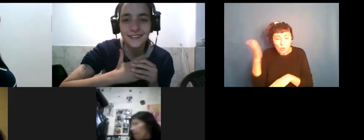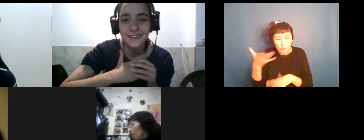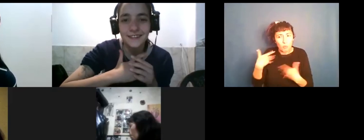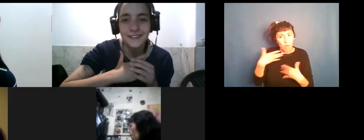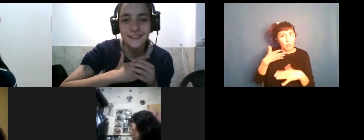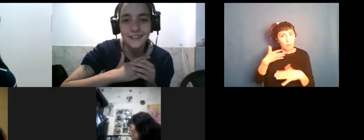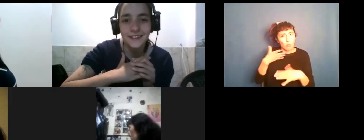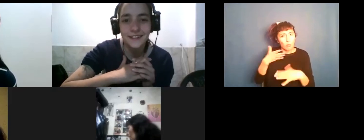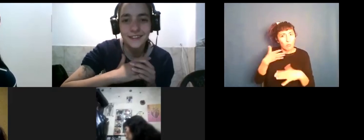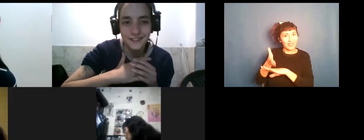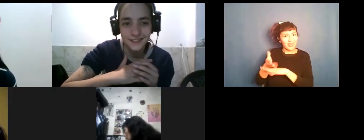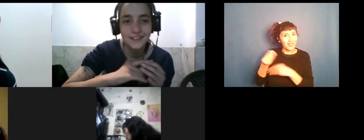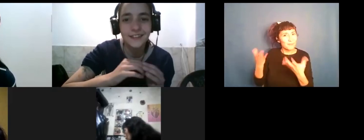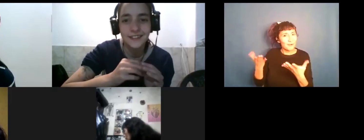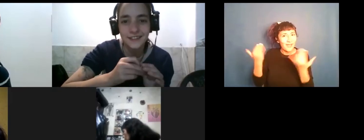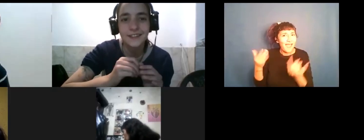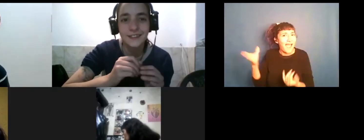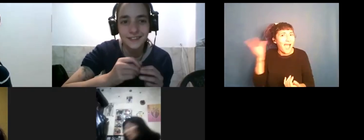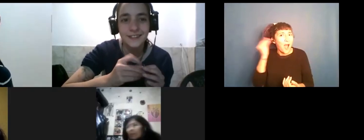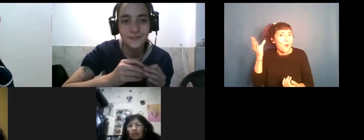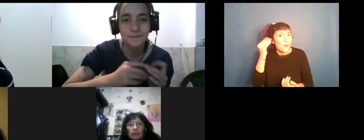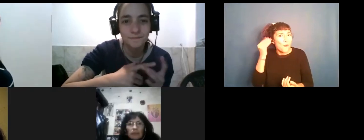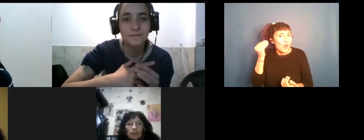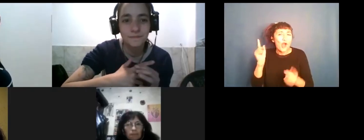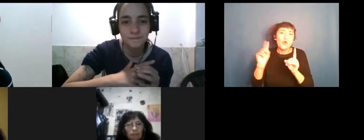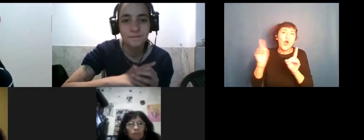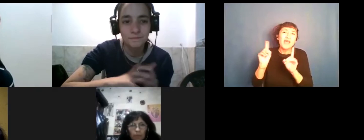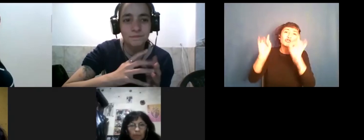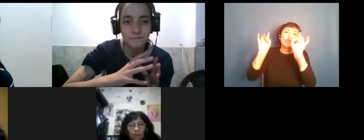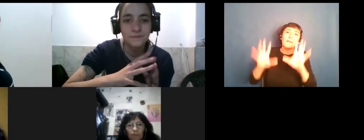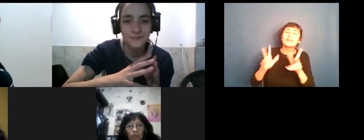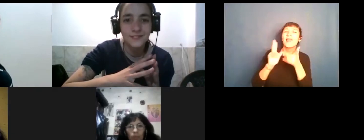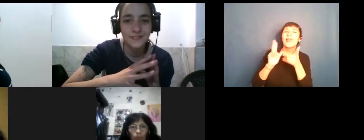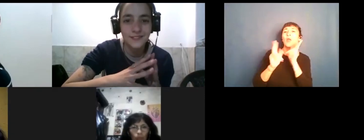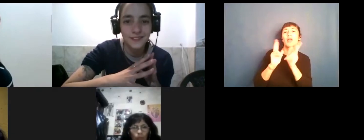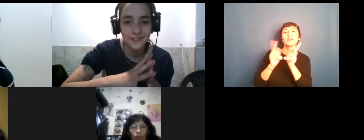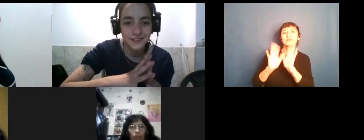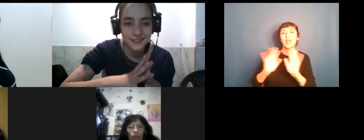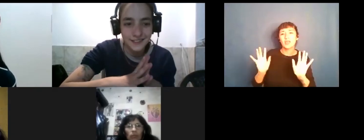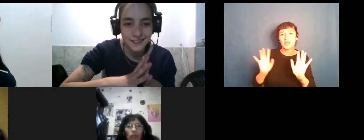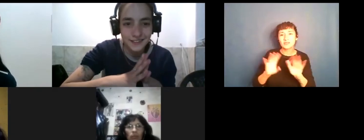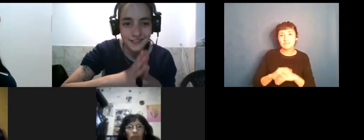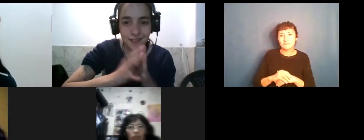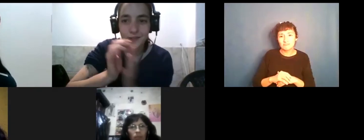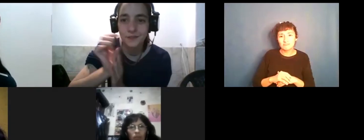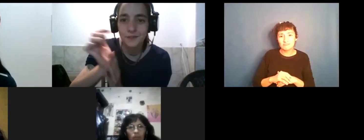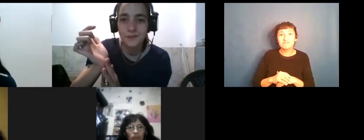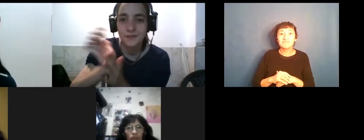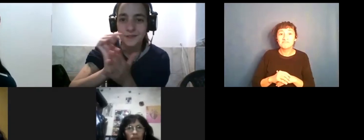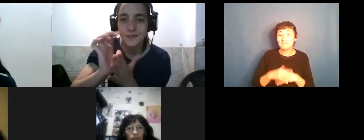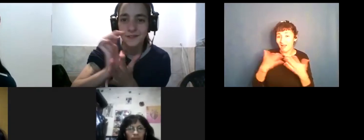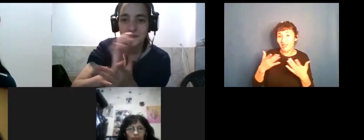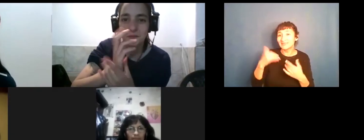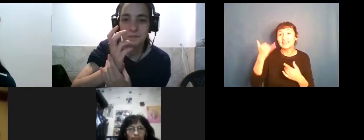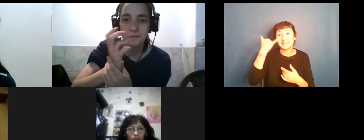porque también ponen audio, no solo lo hacen en lengua de señas. Bueno, ahora te doy lugar, Yael, para